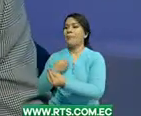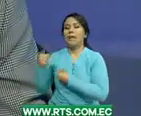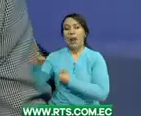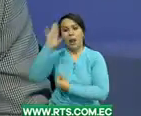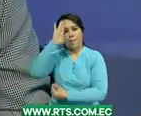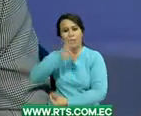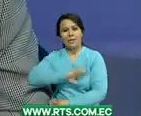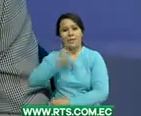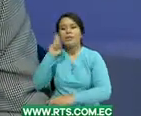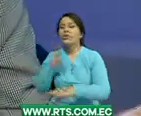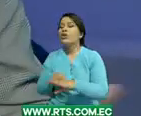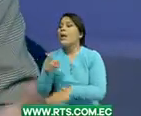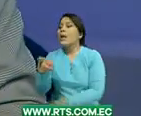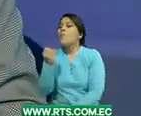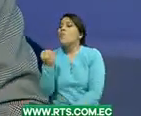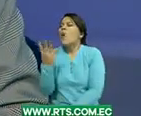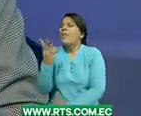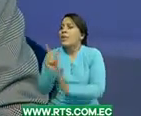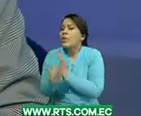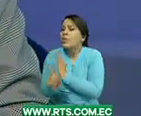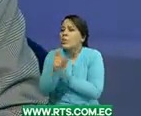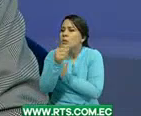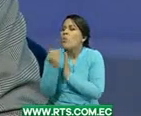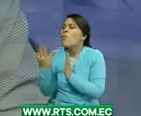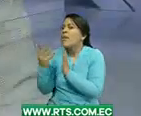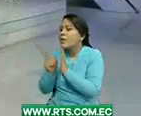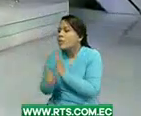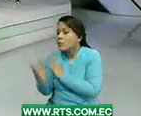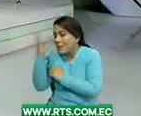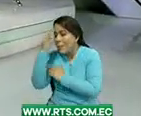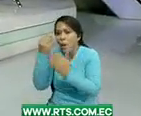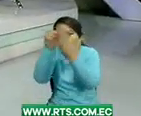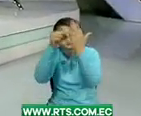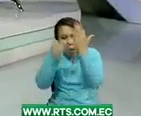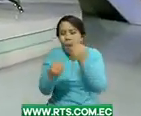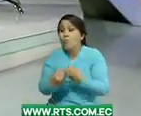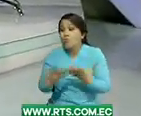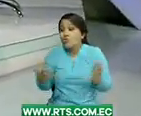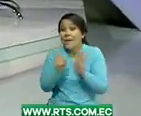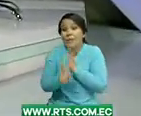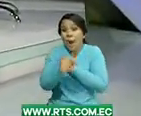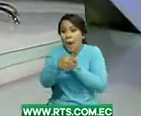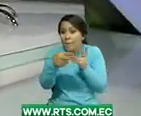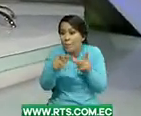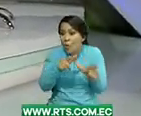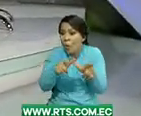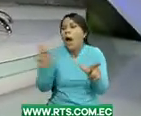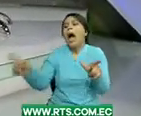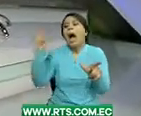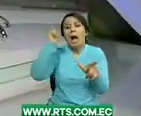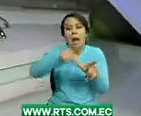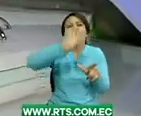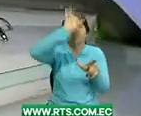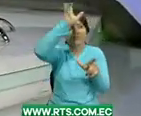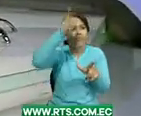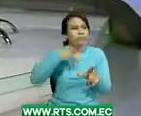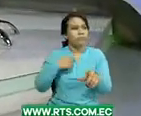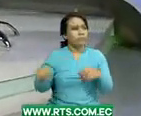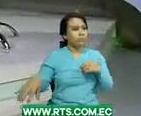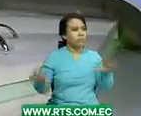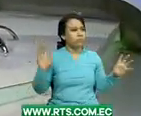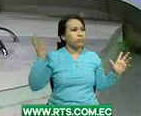Policía Nacional, que por es la supuesto, que conoce. Que también se integra y es exacto, parte del equipo. En gestión de riesgos, ¿quién nos tiene que dar? La Secretaría de Riesgos. Y el cuarto son